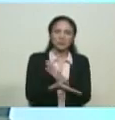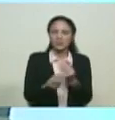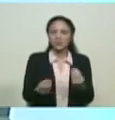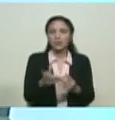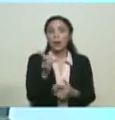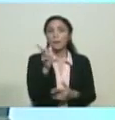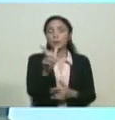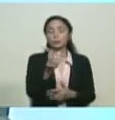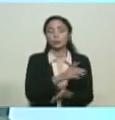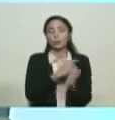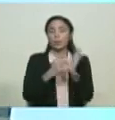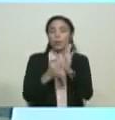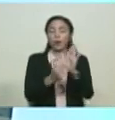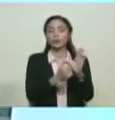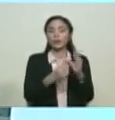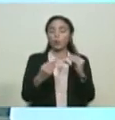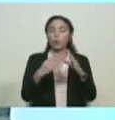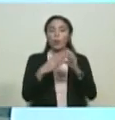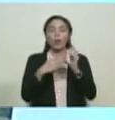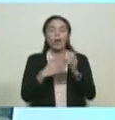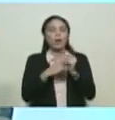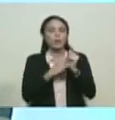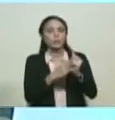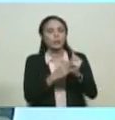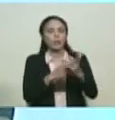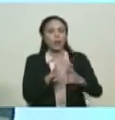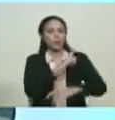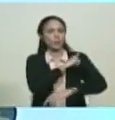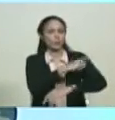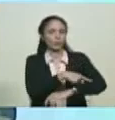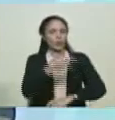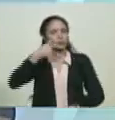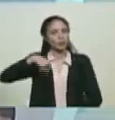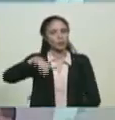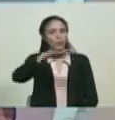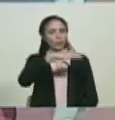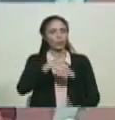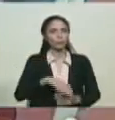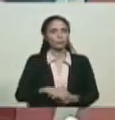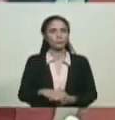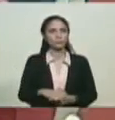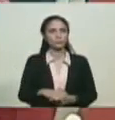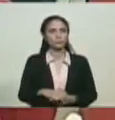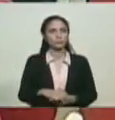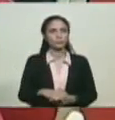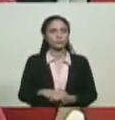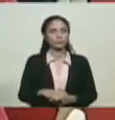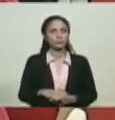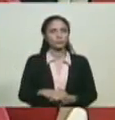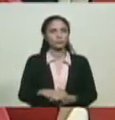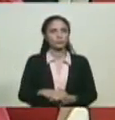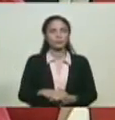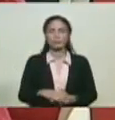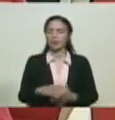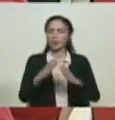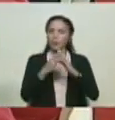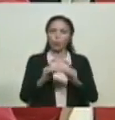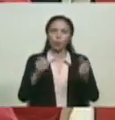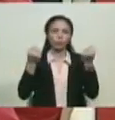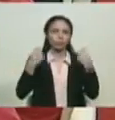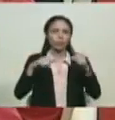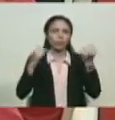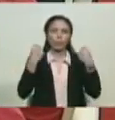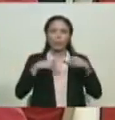de las grandes expresiones del poder popular venezolano y del poder popular del poder del pueblo del ejercicio de la